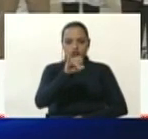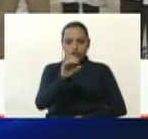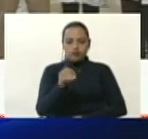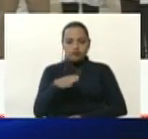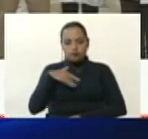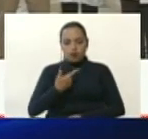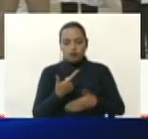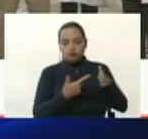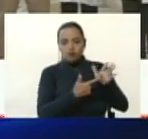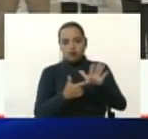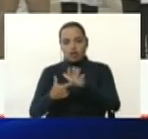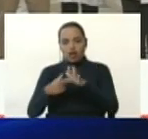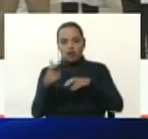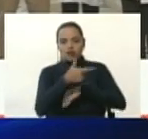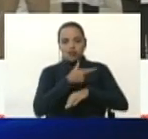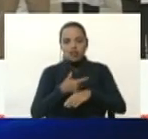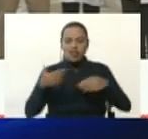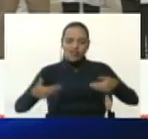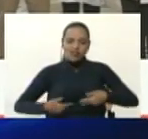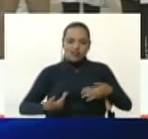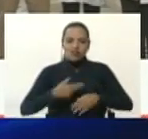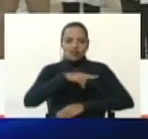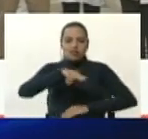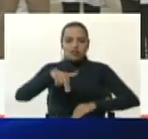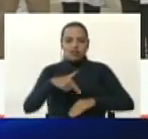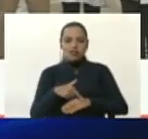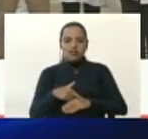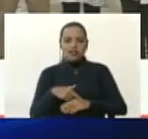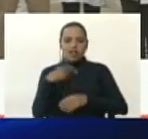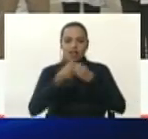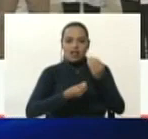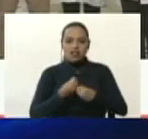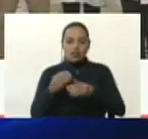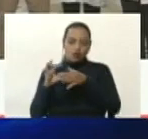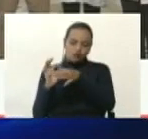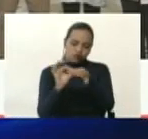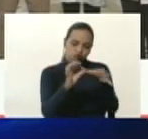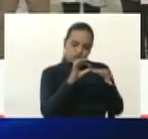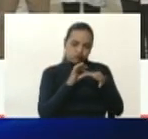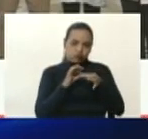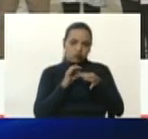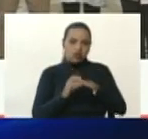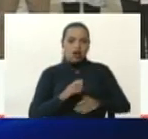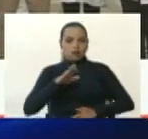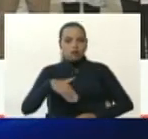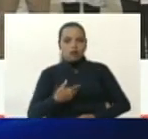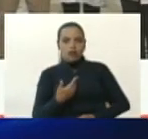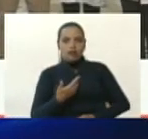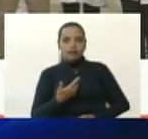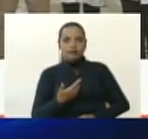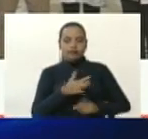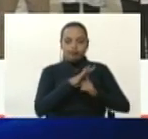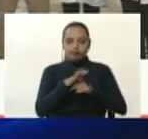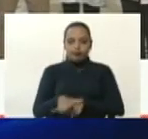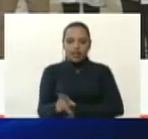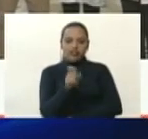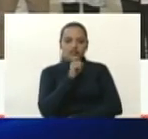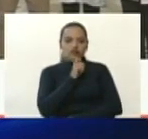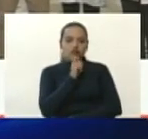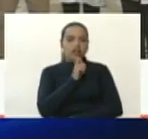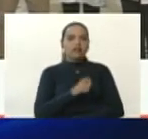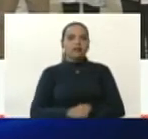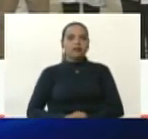gobernador, el esfuerzo nacional que estamos articulando para vencer las dificultades que haya que